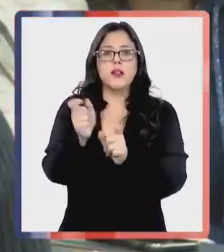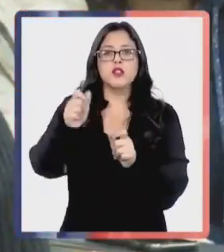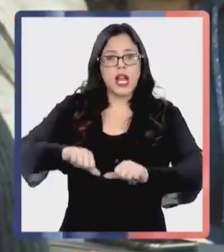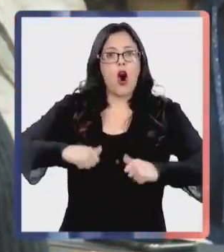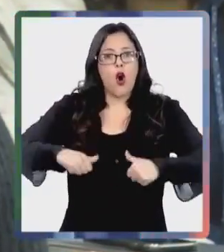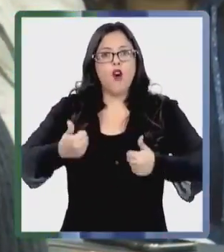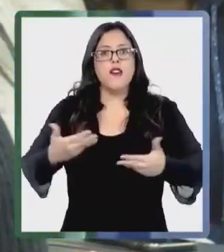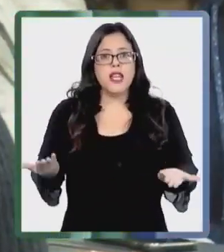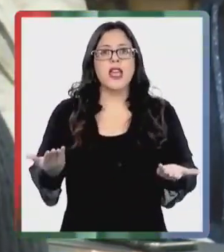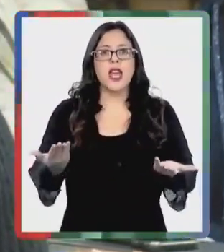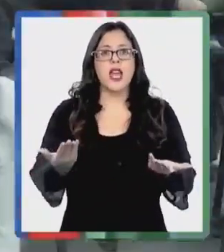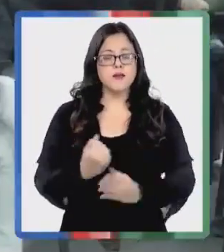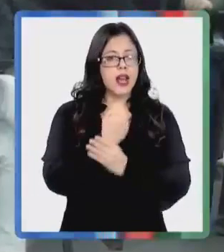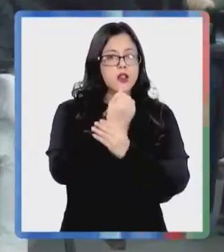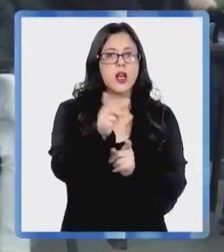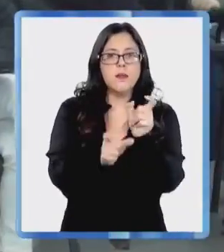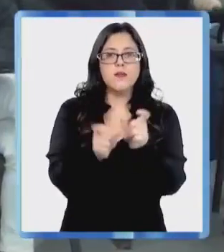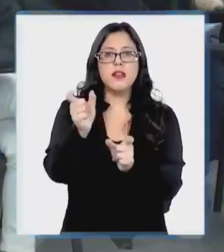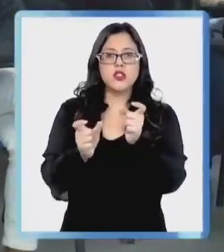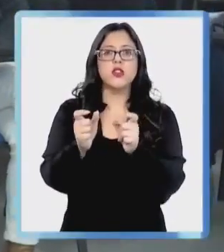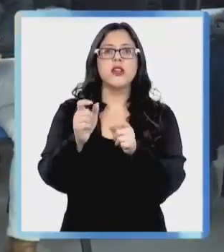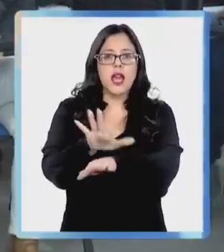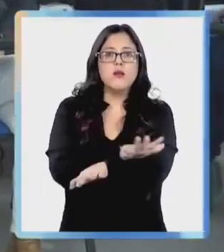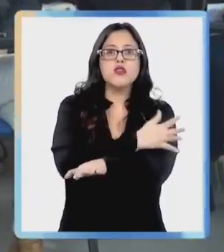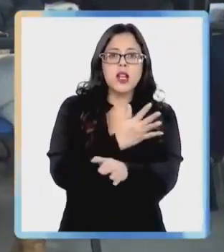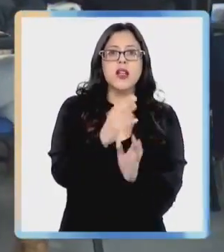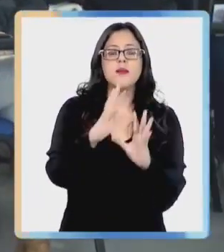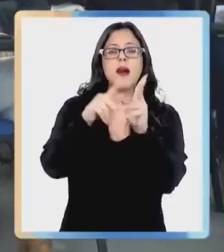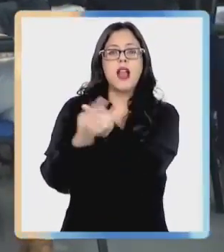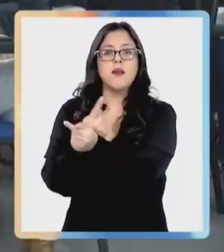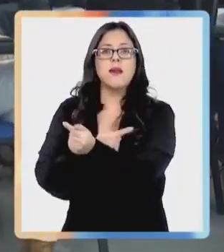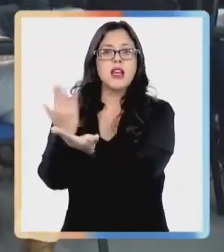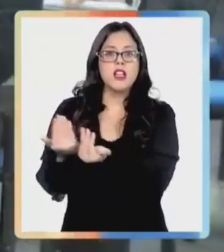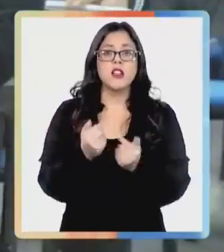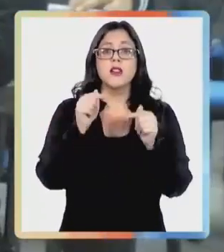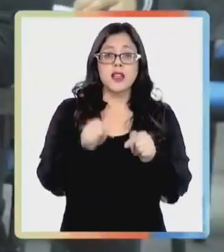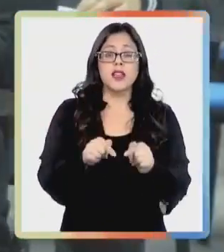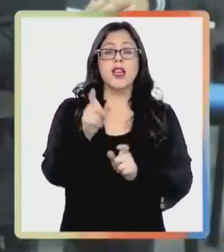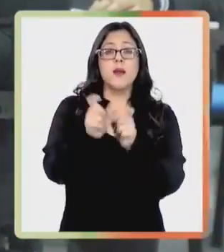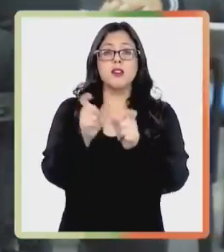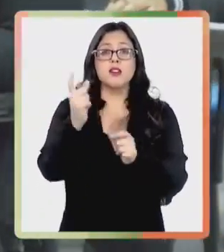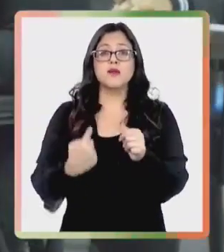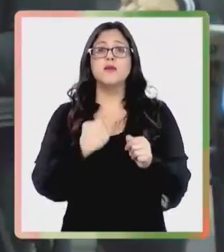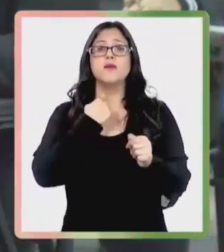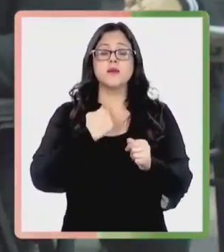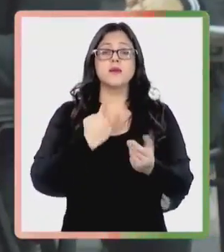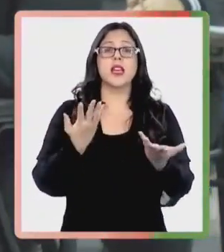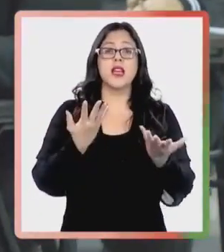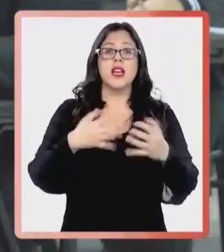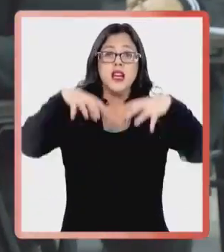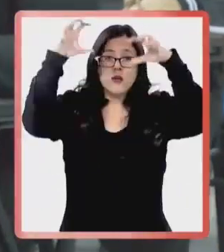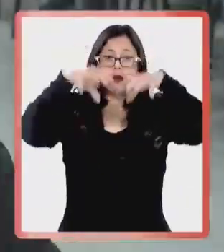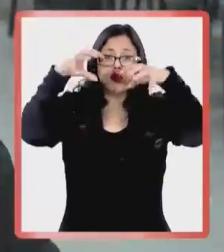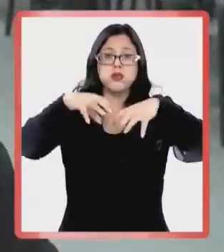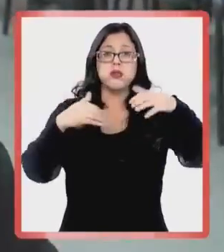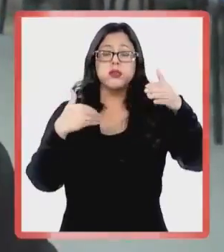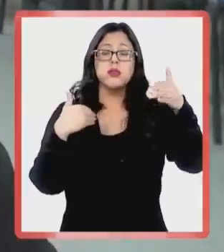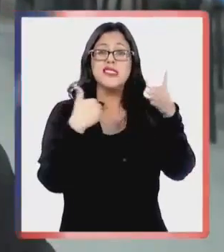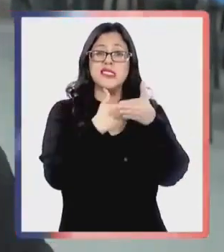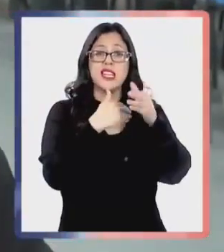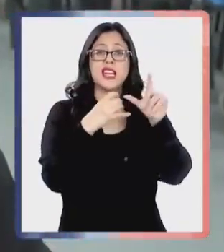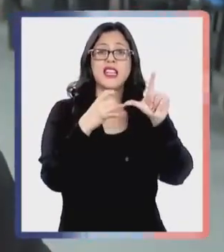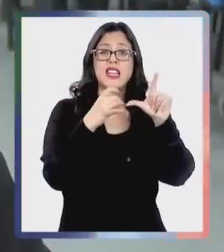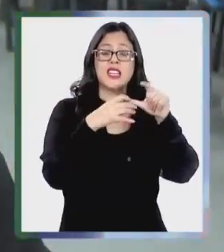juventudes dispuestas a dar contención emocional a las familias que lo requieran. Abarcará a damnificados por el temporal en la precordillera